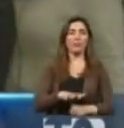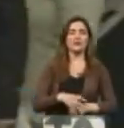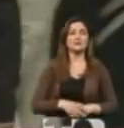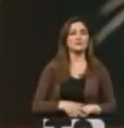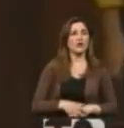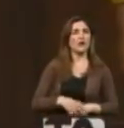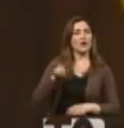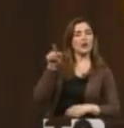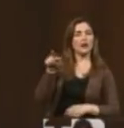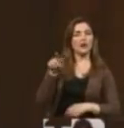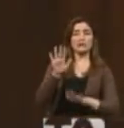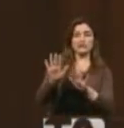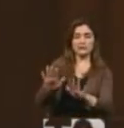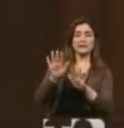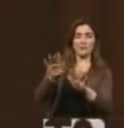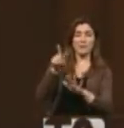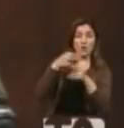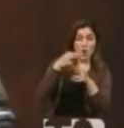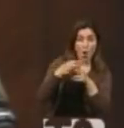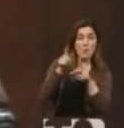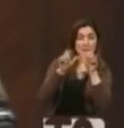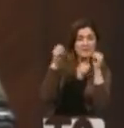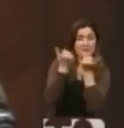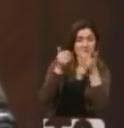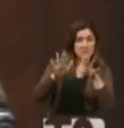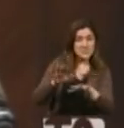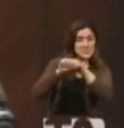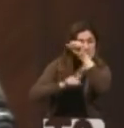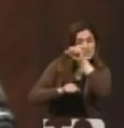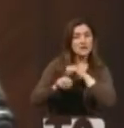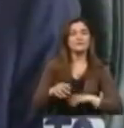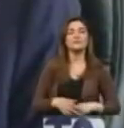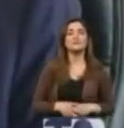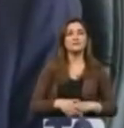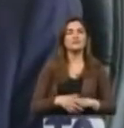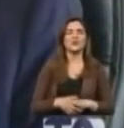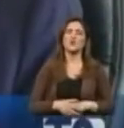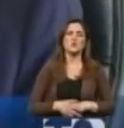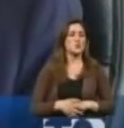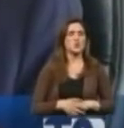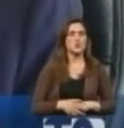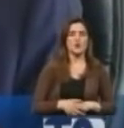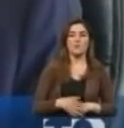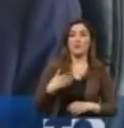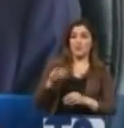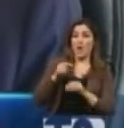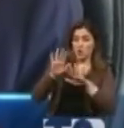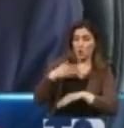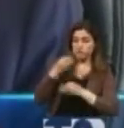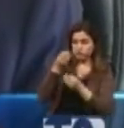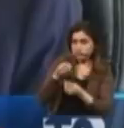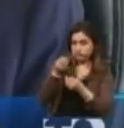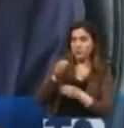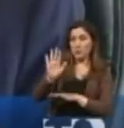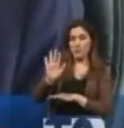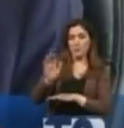las advertencias de Baca que jamás llegaron a escucharse en su comparecencia, tienen una lectura. chantaje, básicamente. Si son tan importantes, las puede